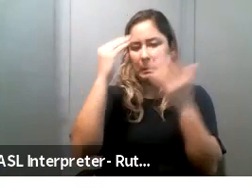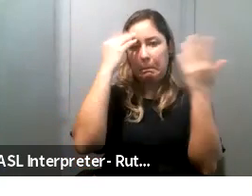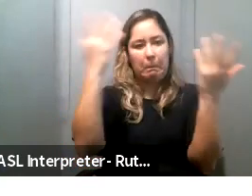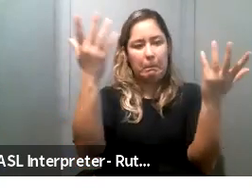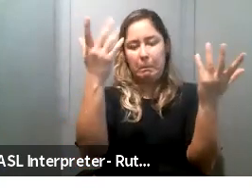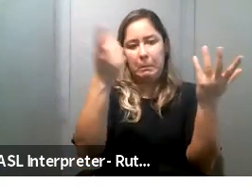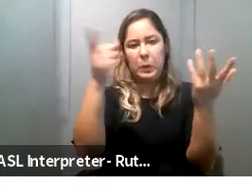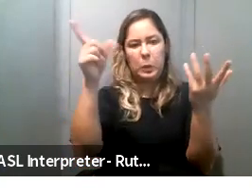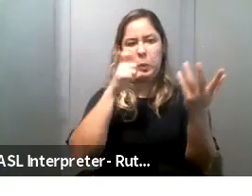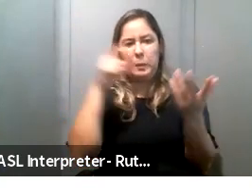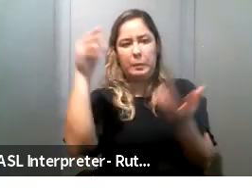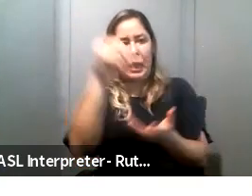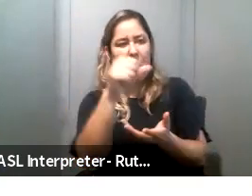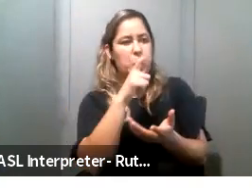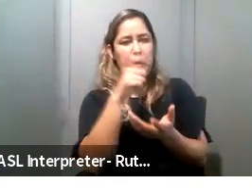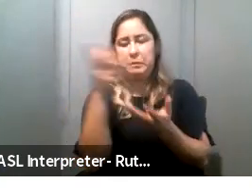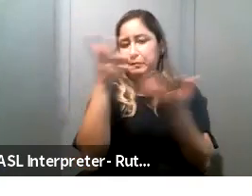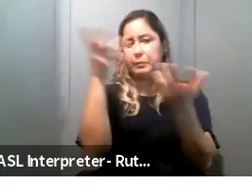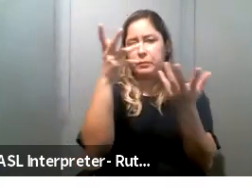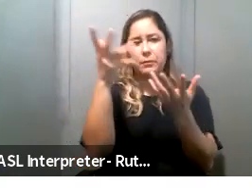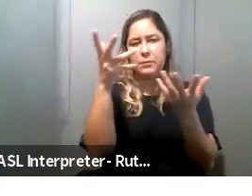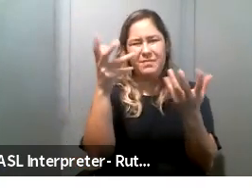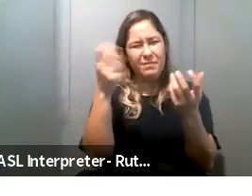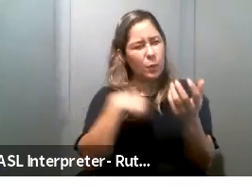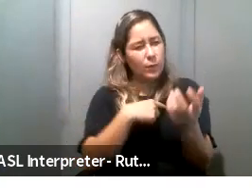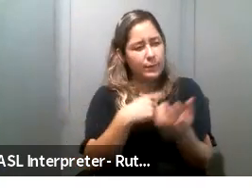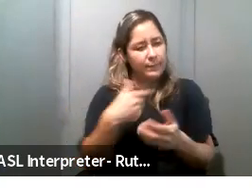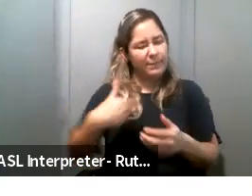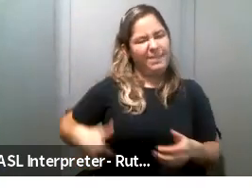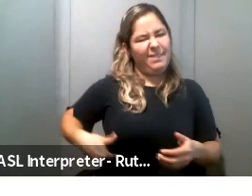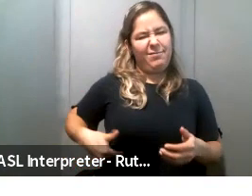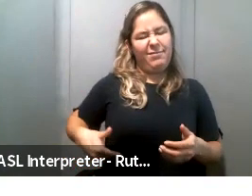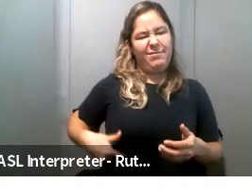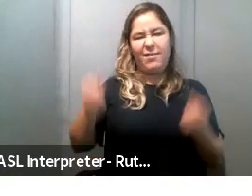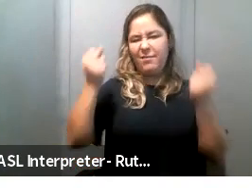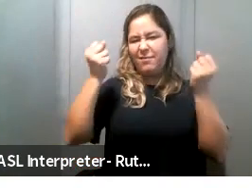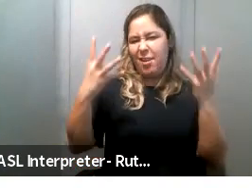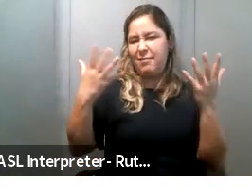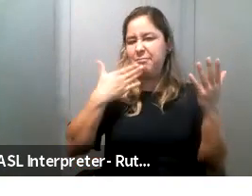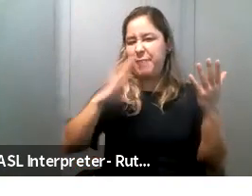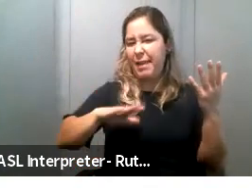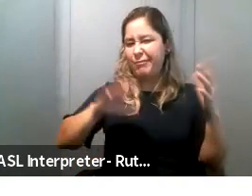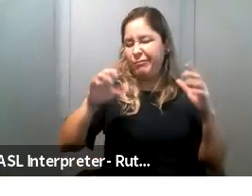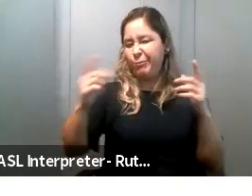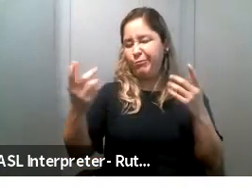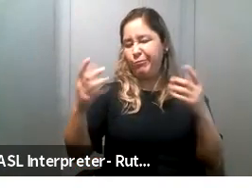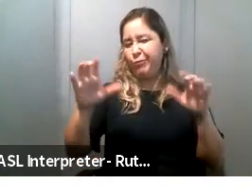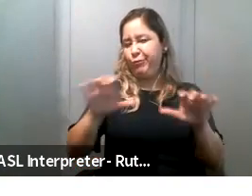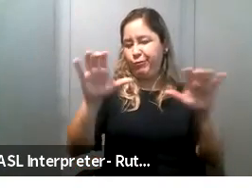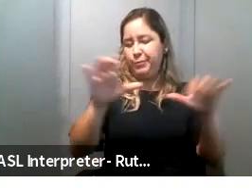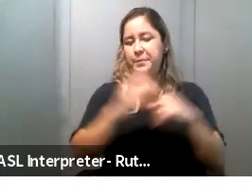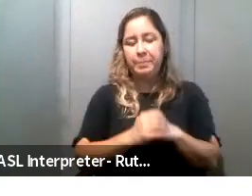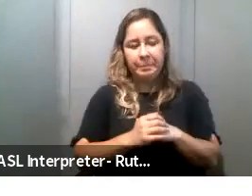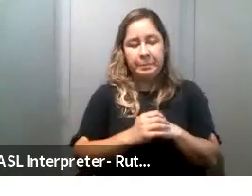quién están pagando y qué está pasando. Nosotros creemos que hay muchas cosas malas que están pasando desafortunadamente, pero luego a nivel de la